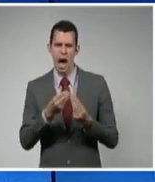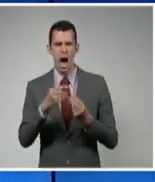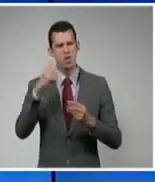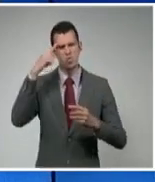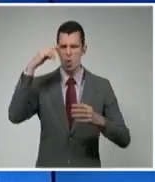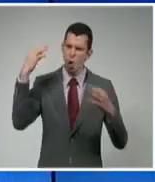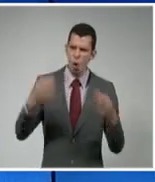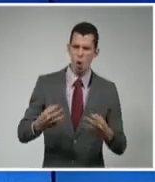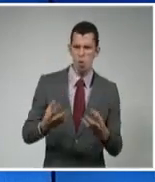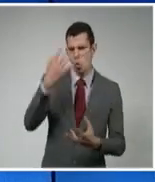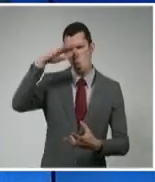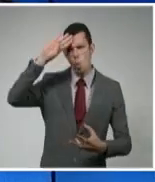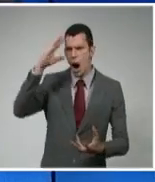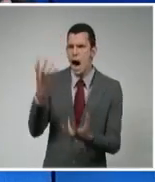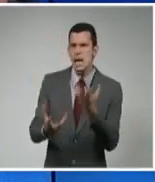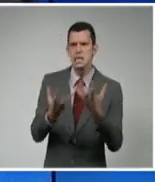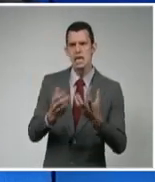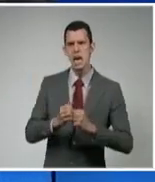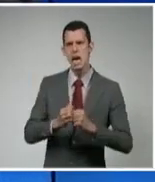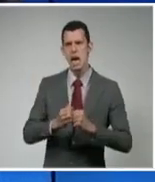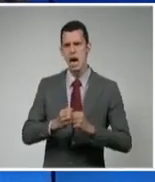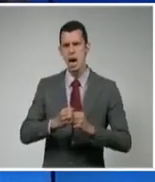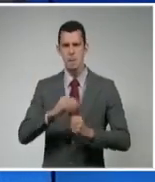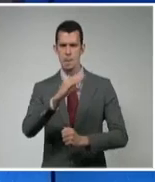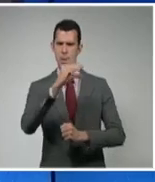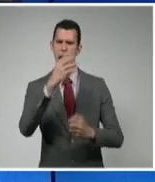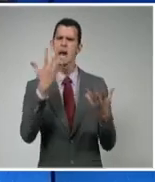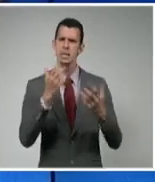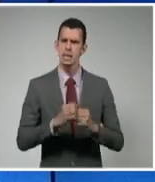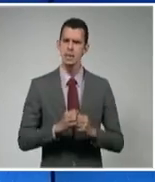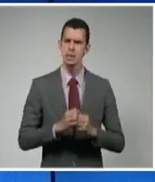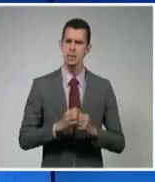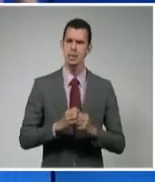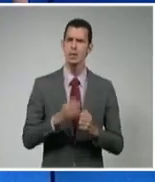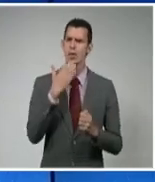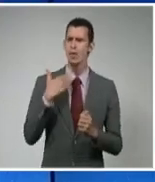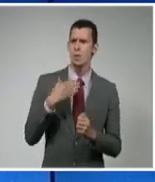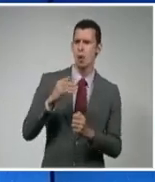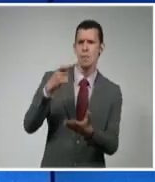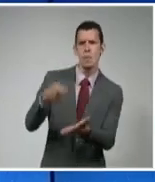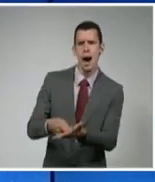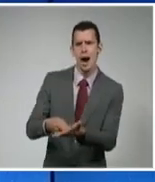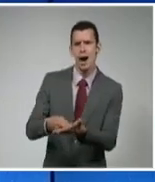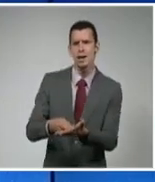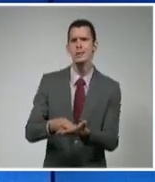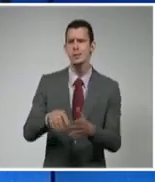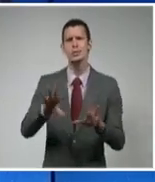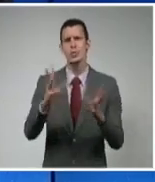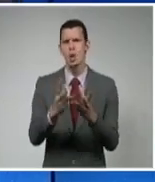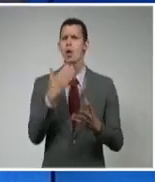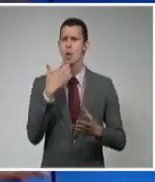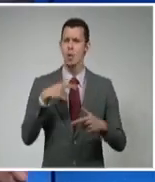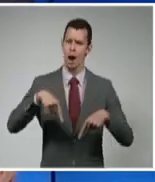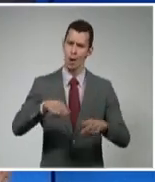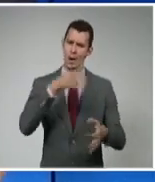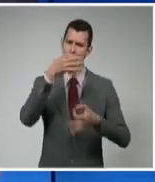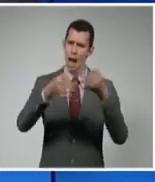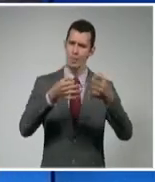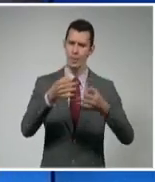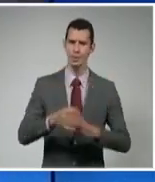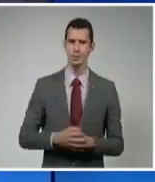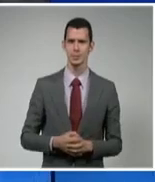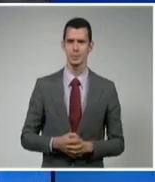las ejecutarían? ¿Quién les paga? ¿Cómo las pagan? ¿Los pagos son por adelantado o después que se compruebe